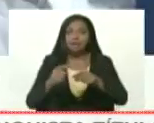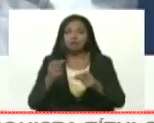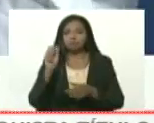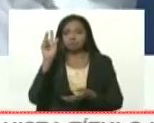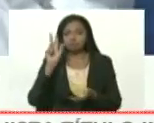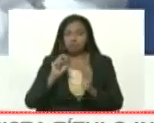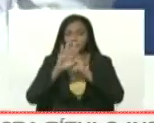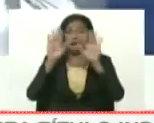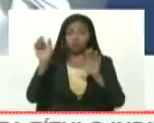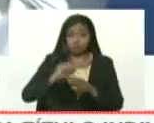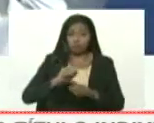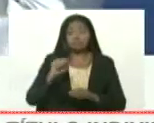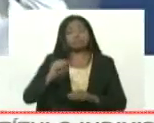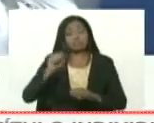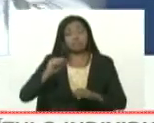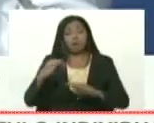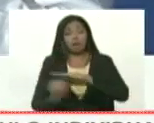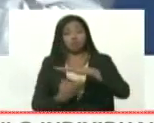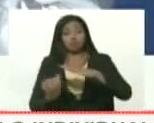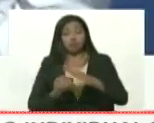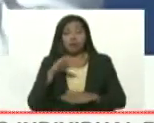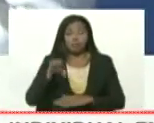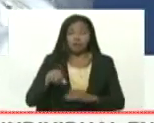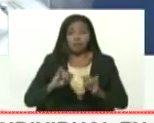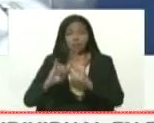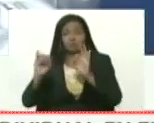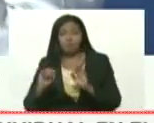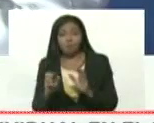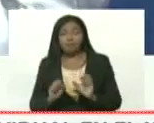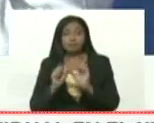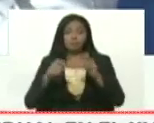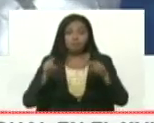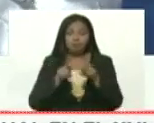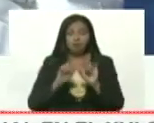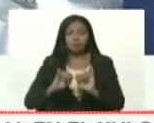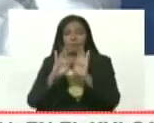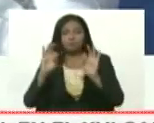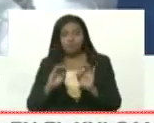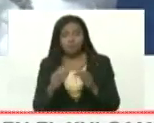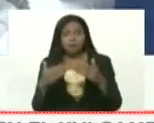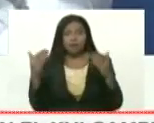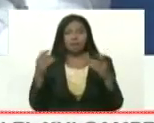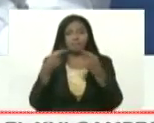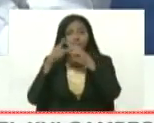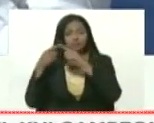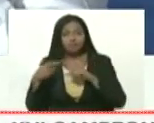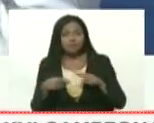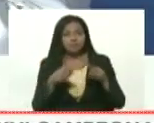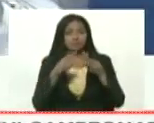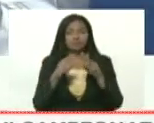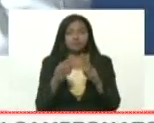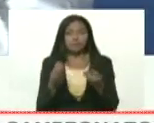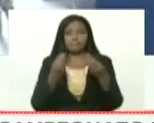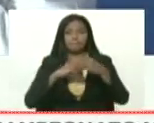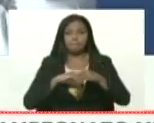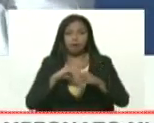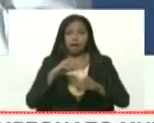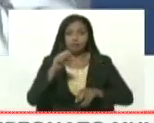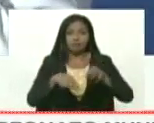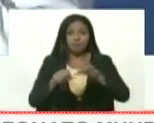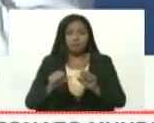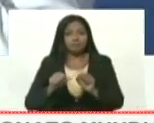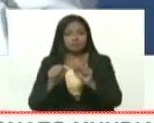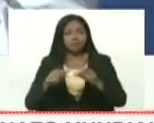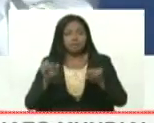Correcto, sí. Donde las instituciones del Estado, que mantenemos aquella gran diversidad de colecciones de plantas mantenidas